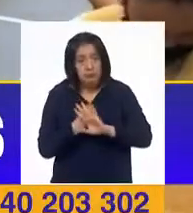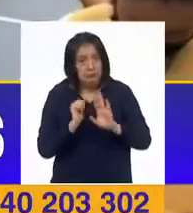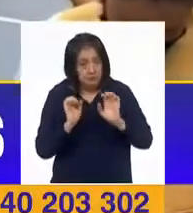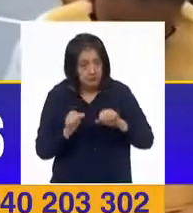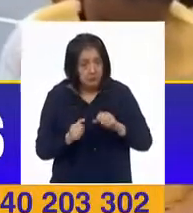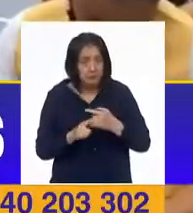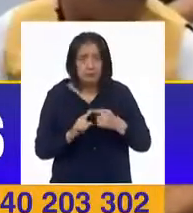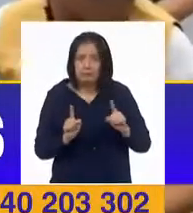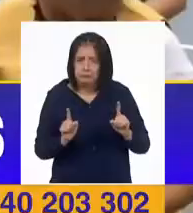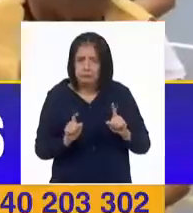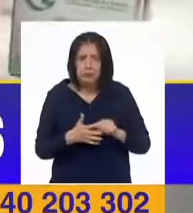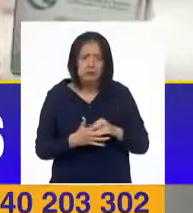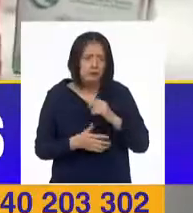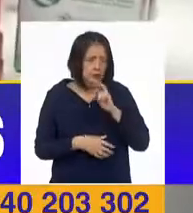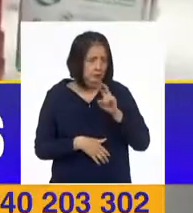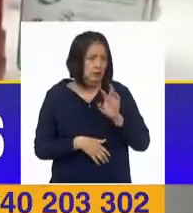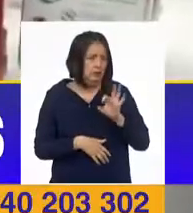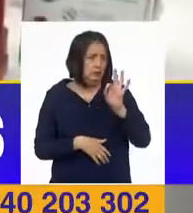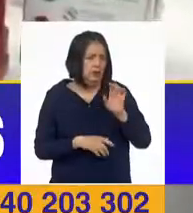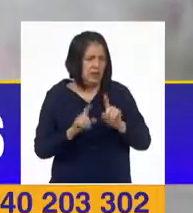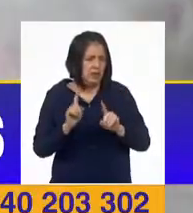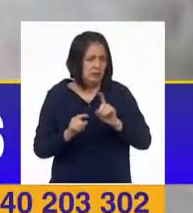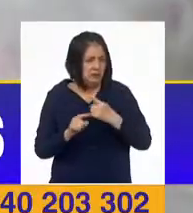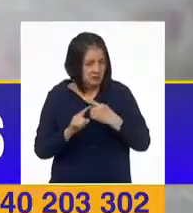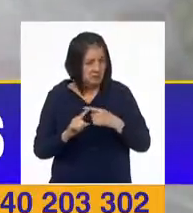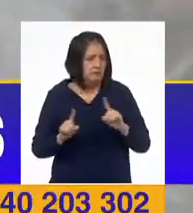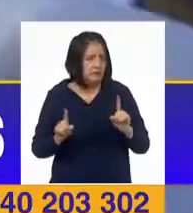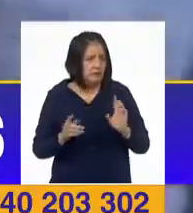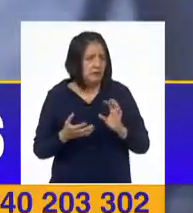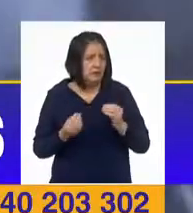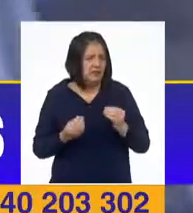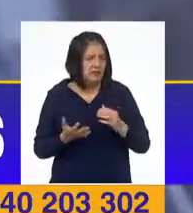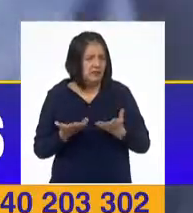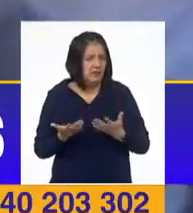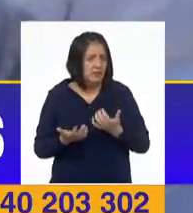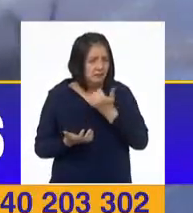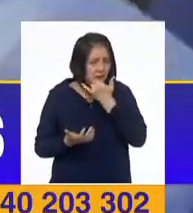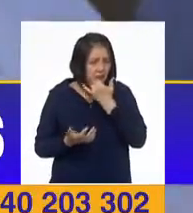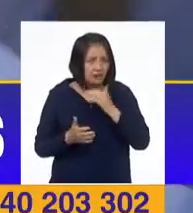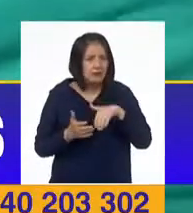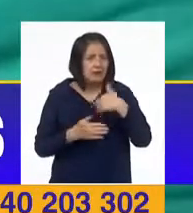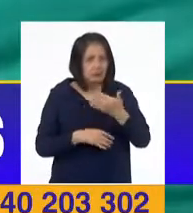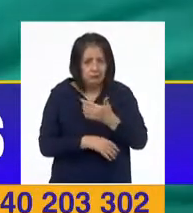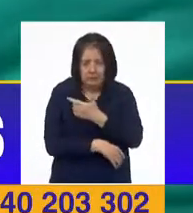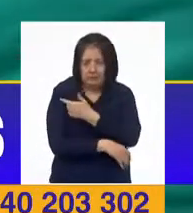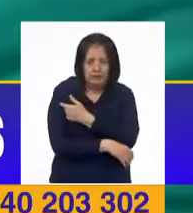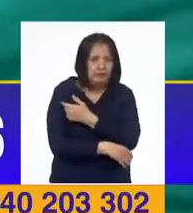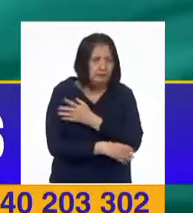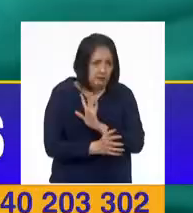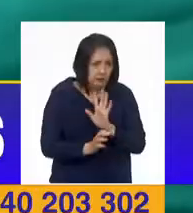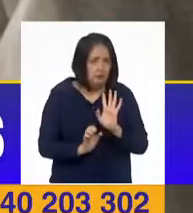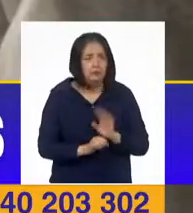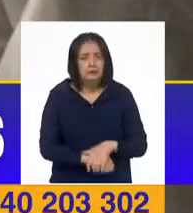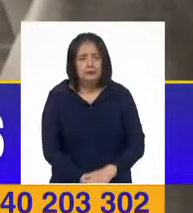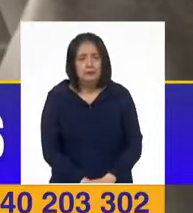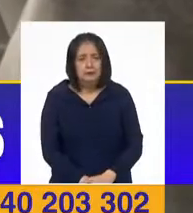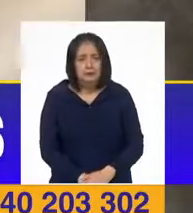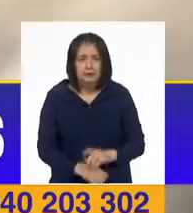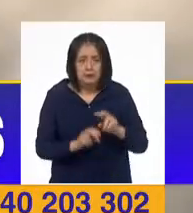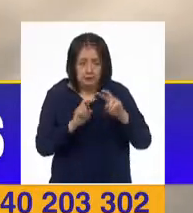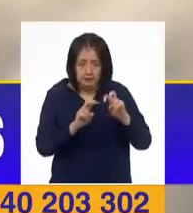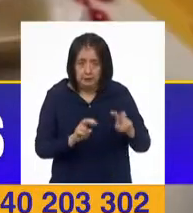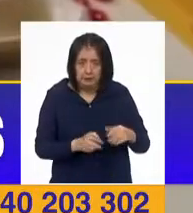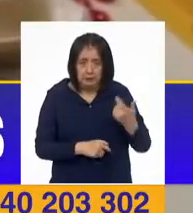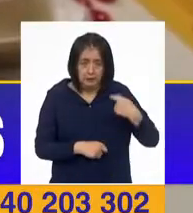distinción. Sin embargo, se pueden encontrar algunas diferencias respecto a las reacciones adversas que podrían generar.